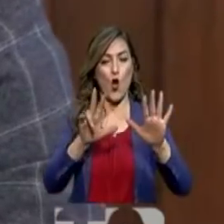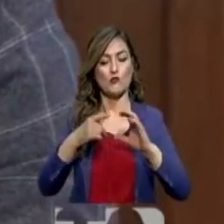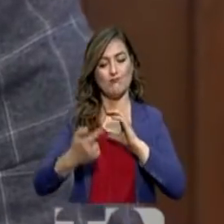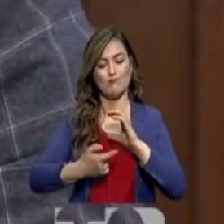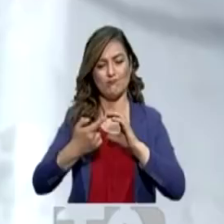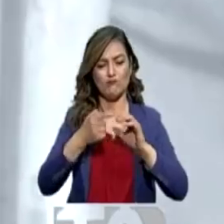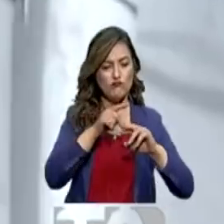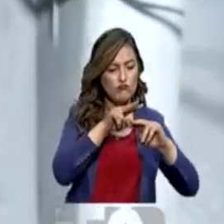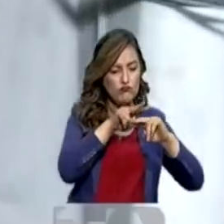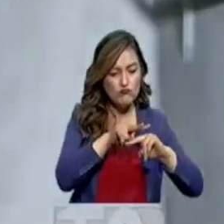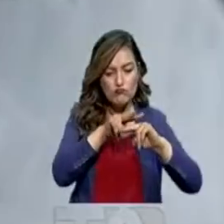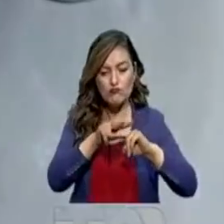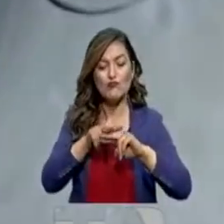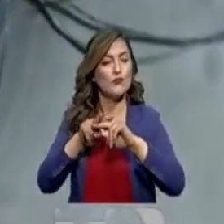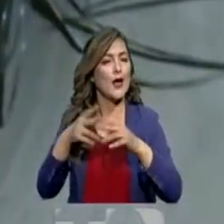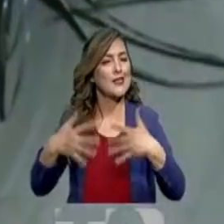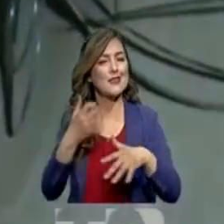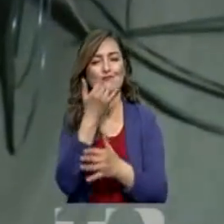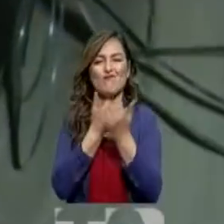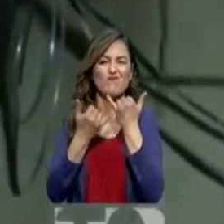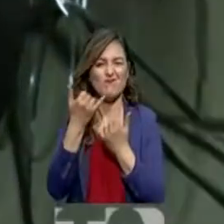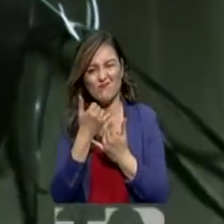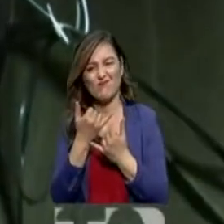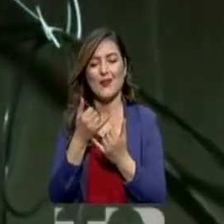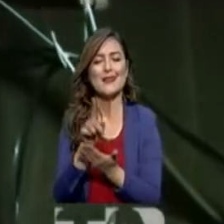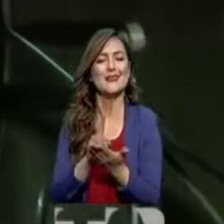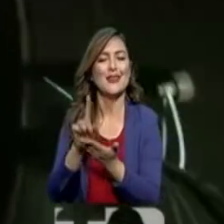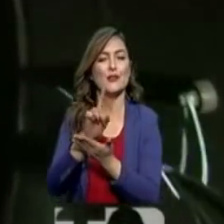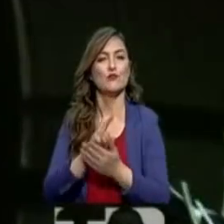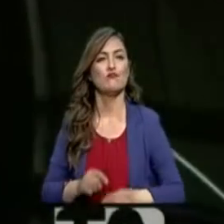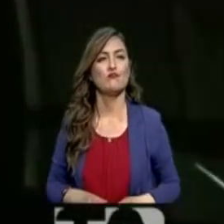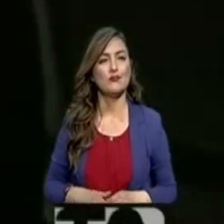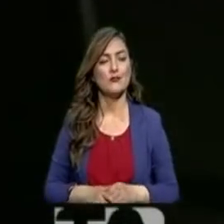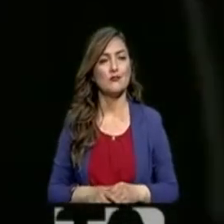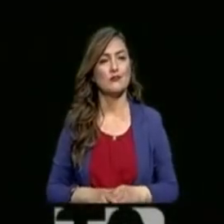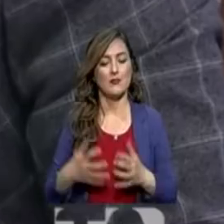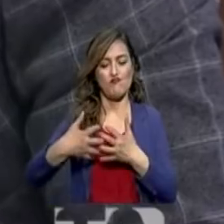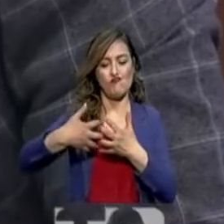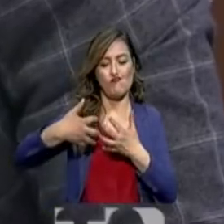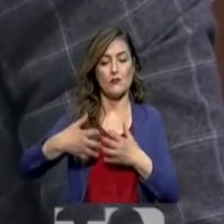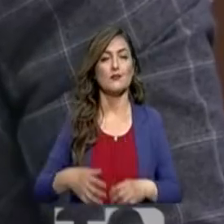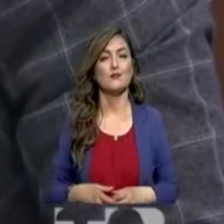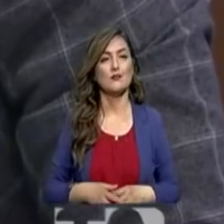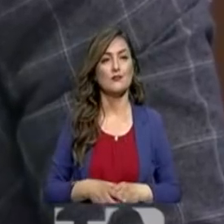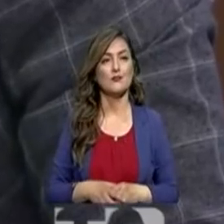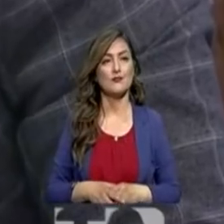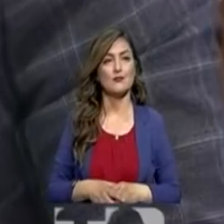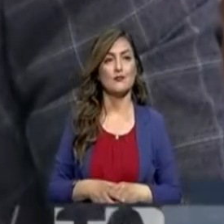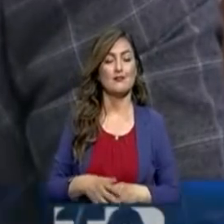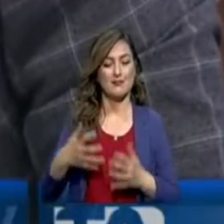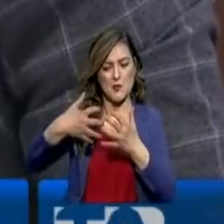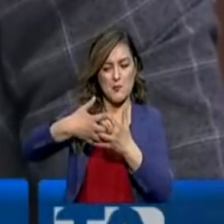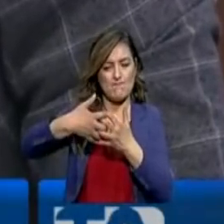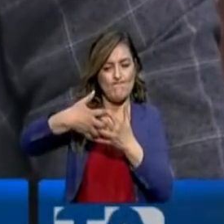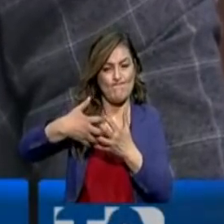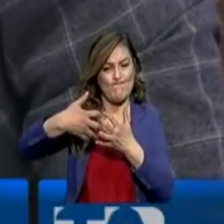de la hidroeléctrica evidenciaron graves errores de forma y diseño, lo que ha derivado en fisuras. Si dejamos que esto avance, va